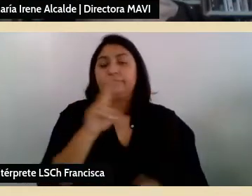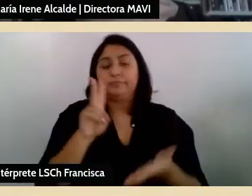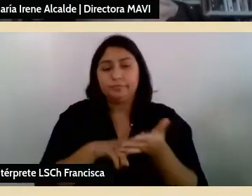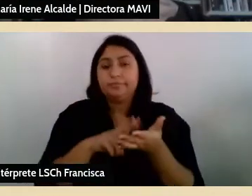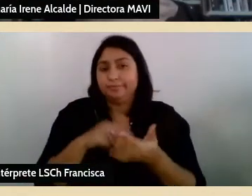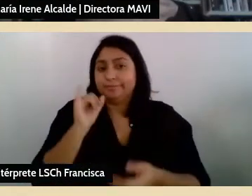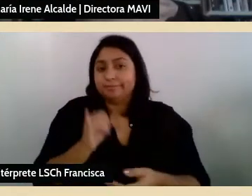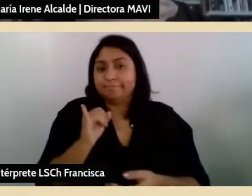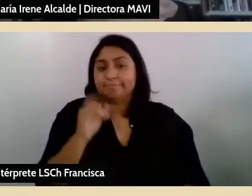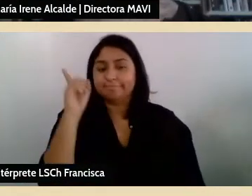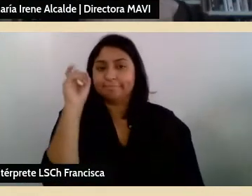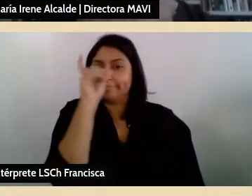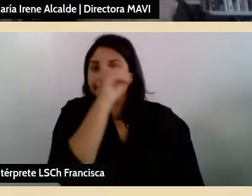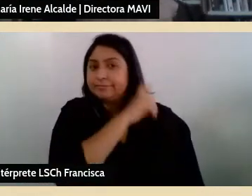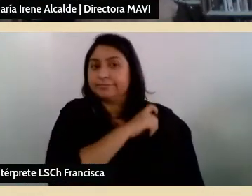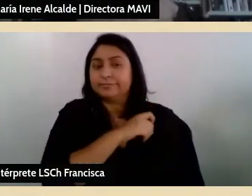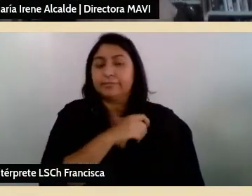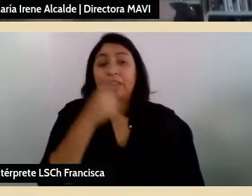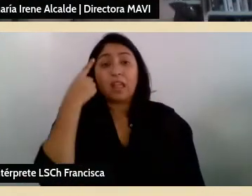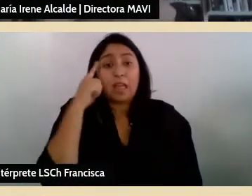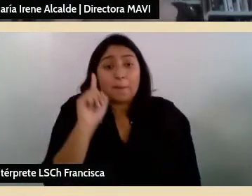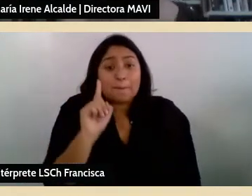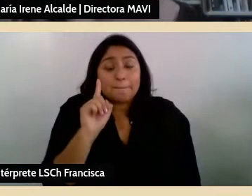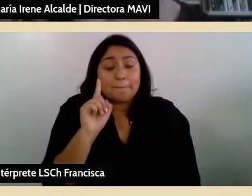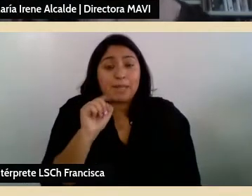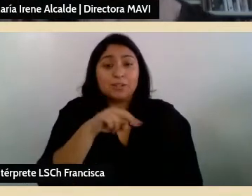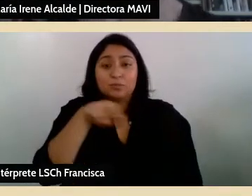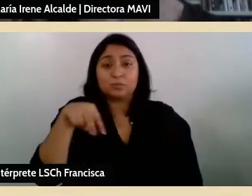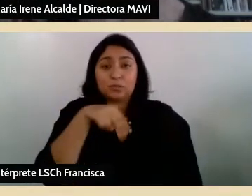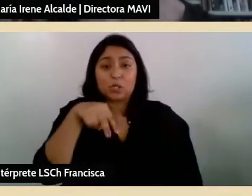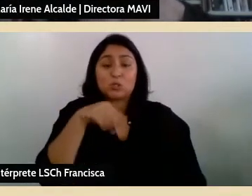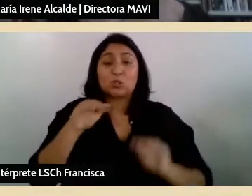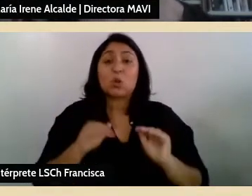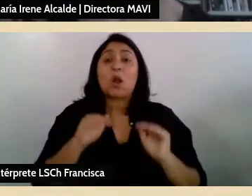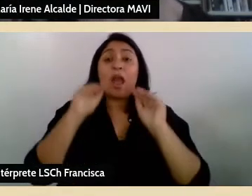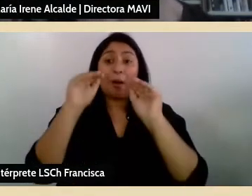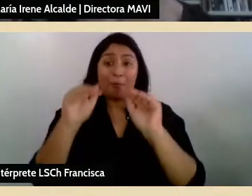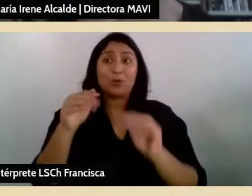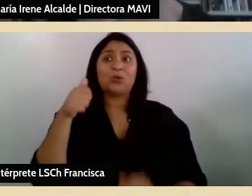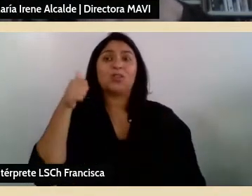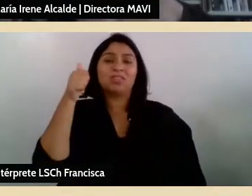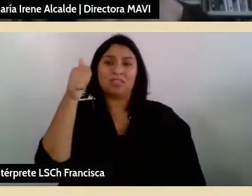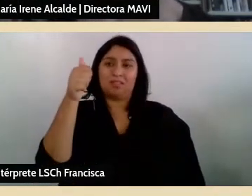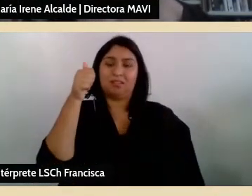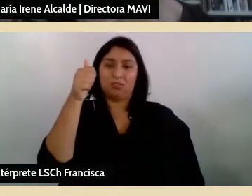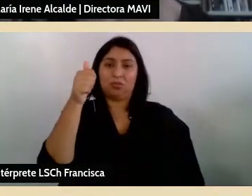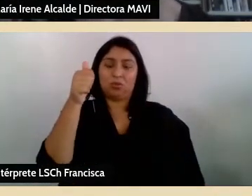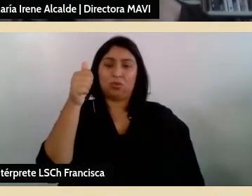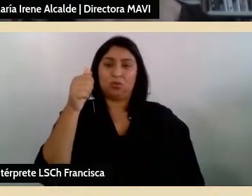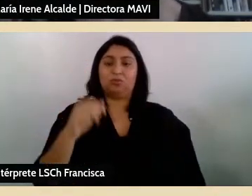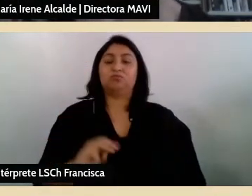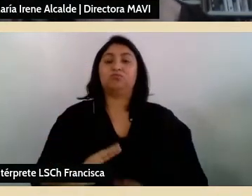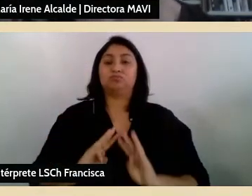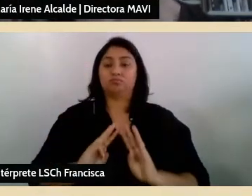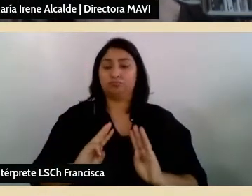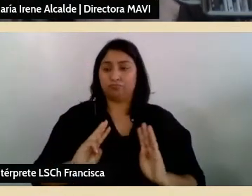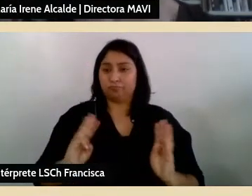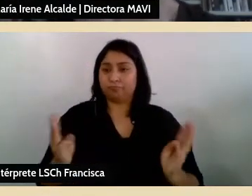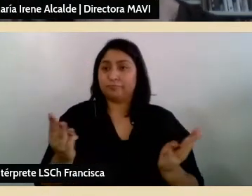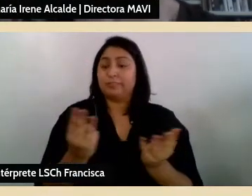difícil, pero hemos tenido el apoyo del directorio, que el directorio